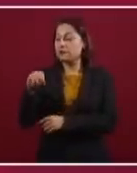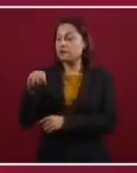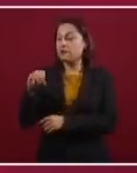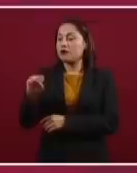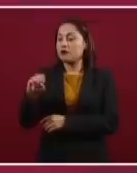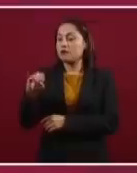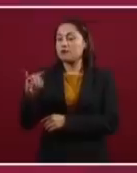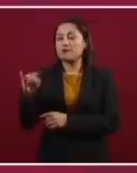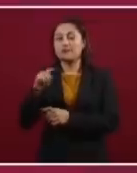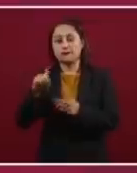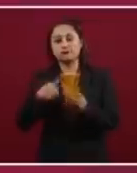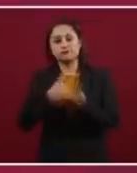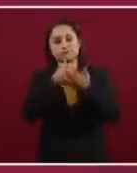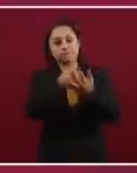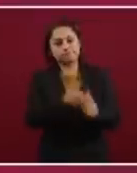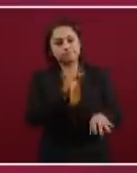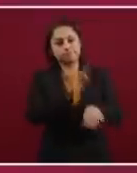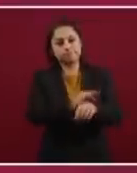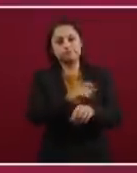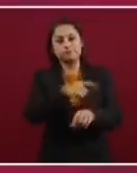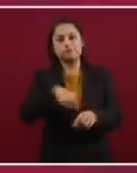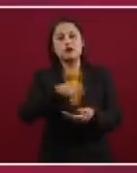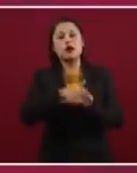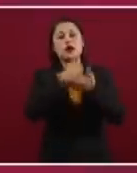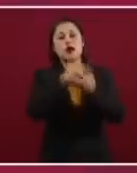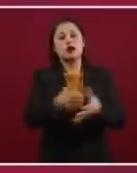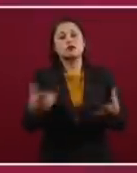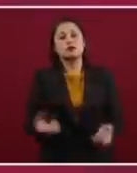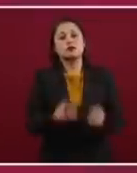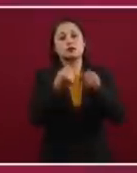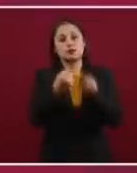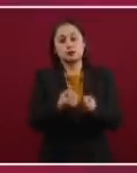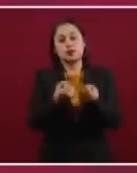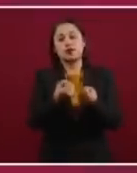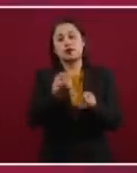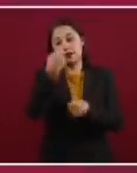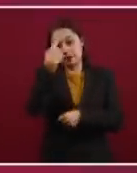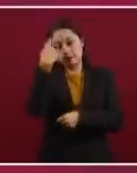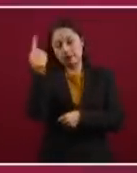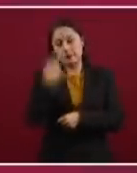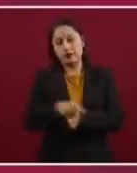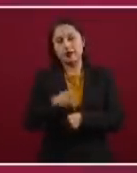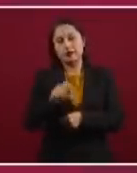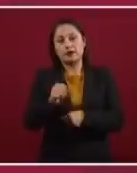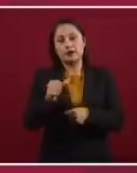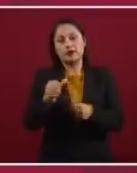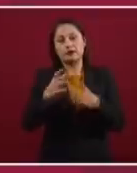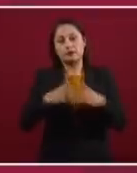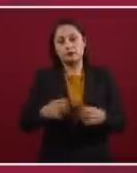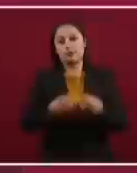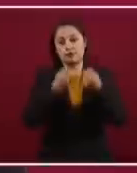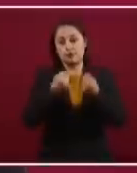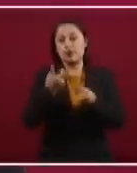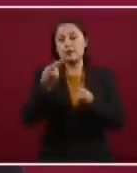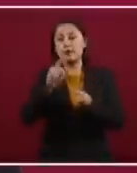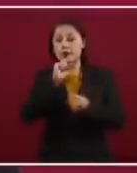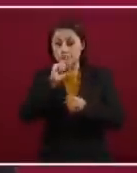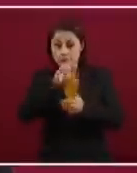en el universo de control de daños incluimos otros elementos por ejemplo la prevención